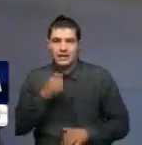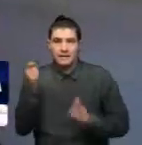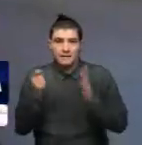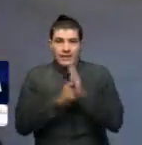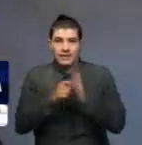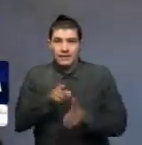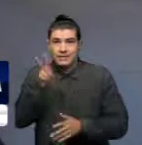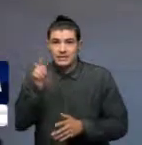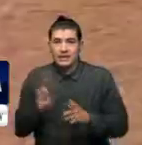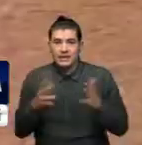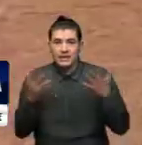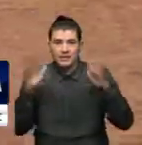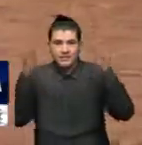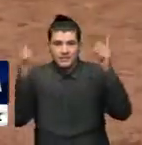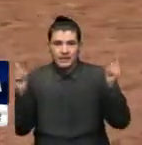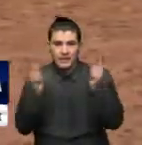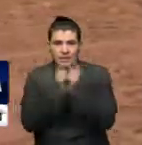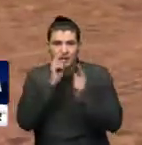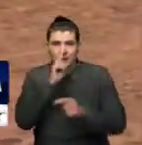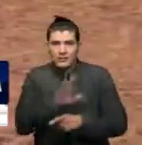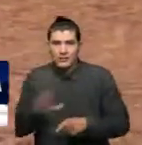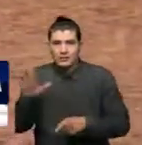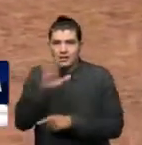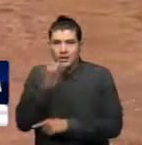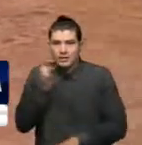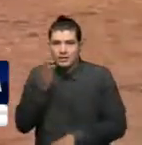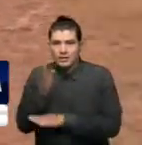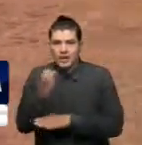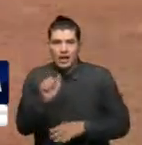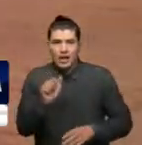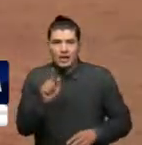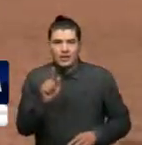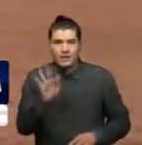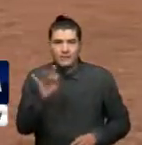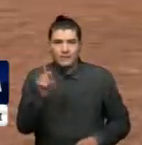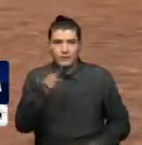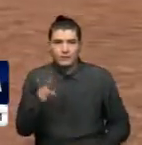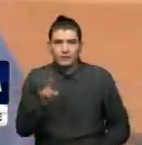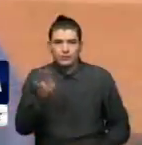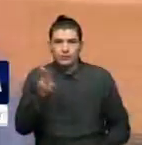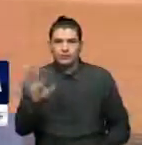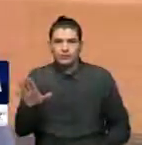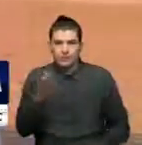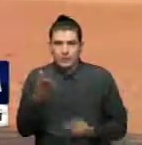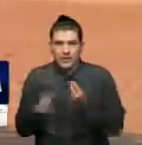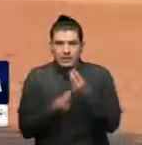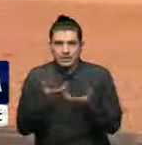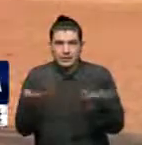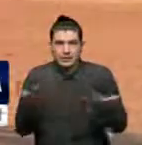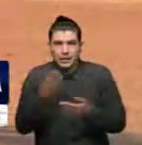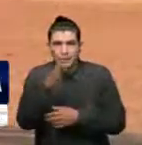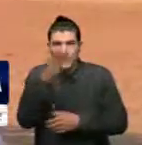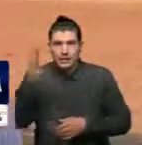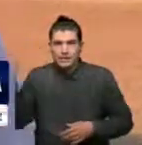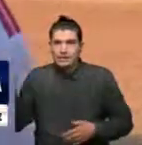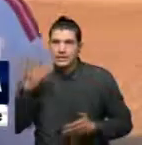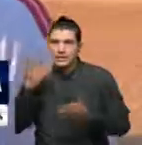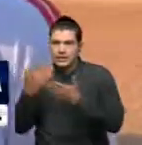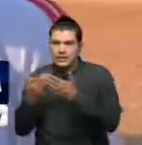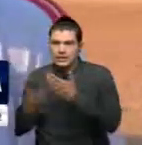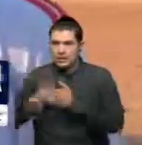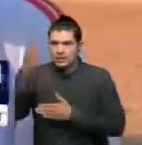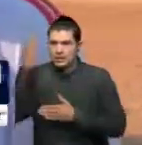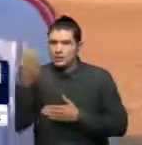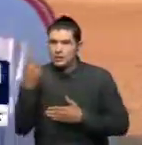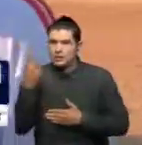número 17 del Encuentro Nacional de Clubes Adfutsur que se realizó en Barranquilla. Y gracias a Dios, pues, se nos dieron dos títulos en la